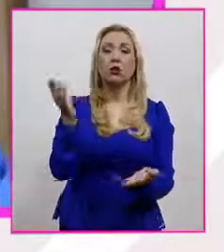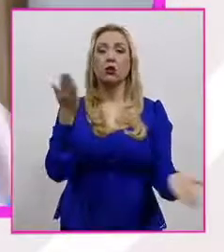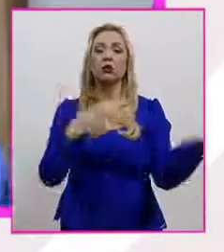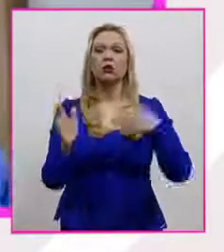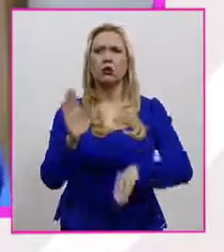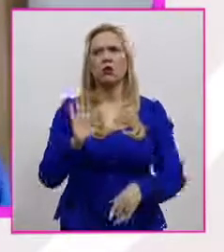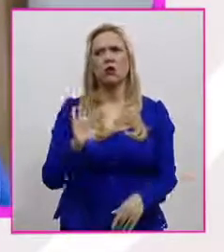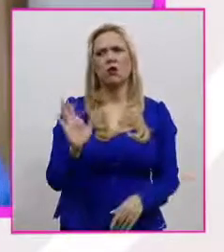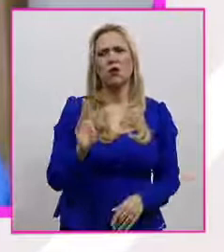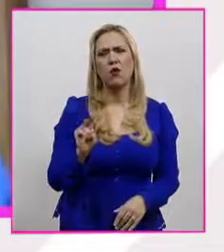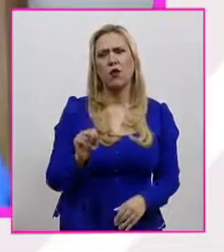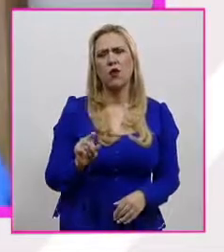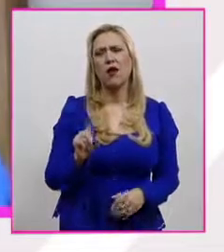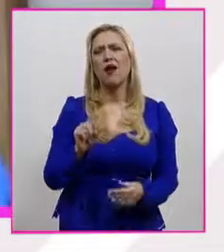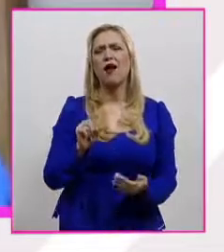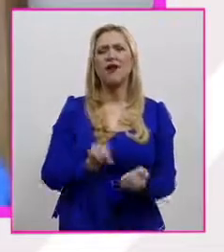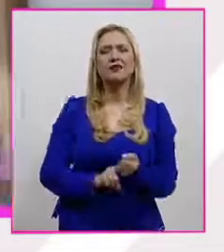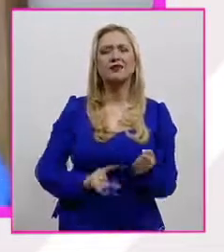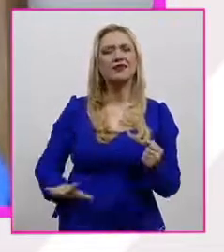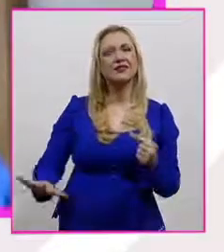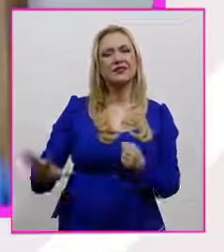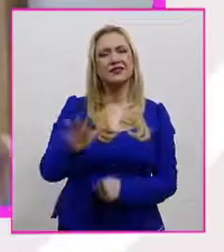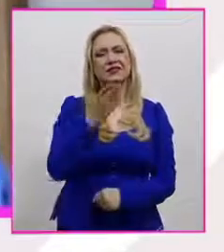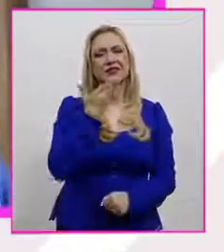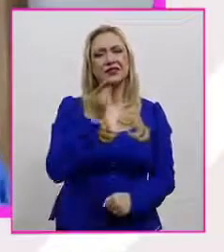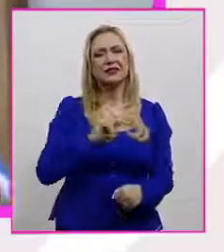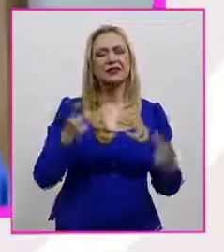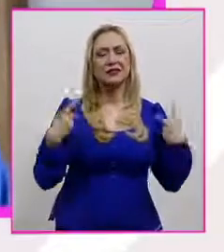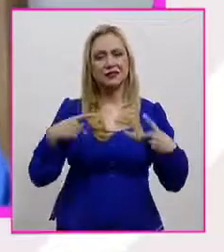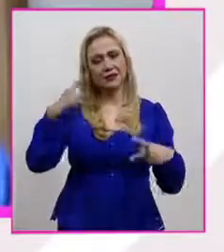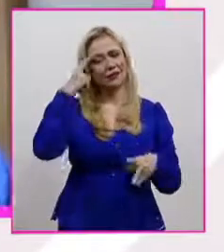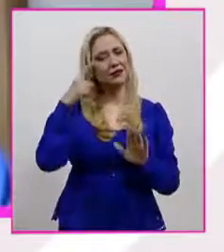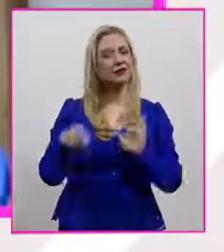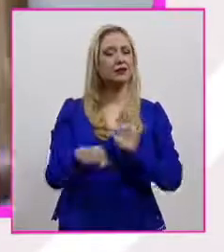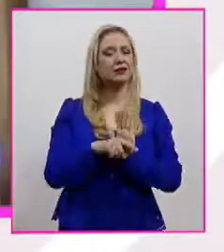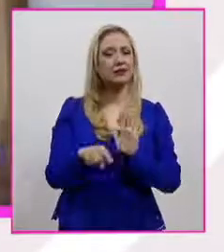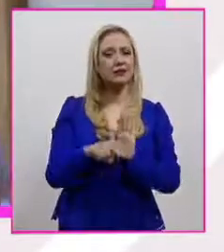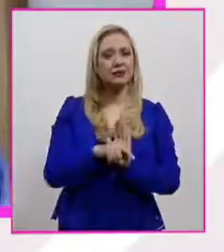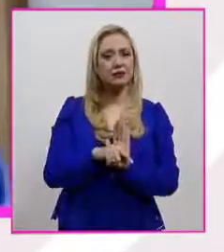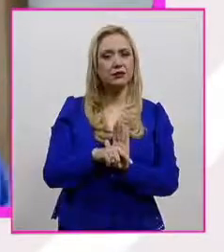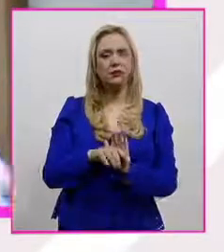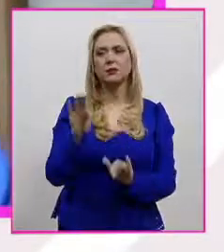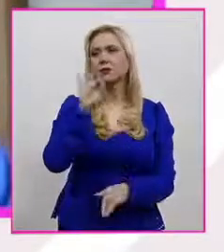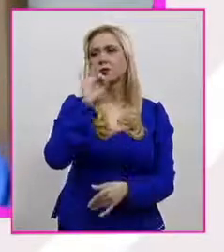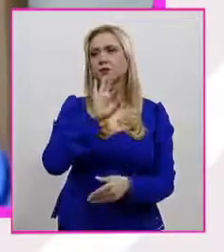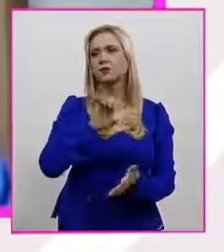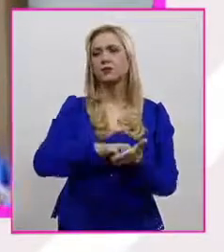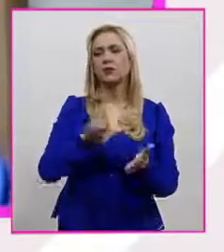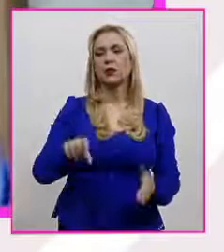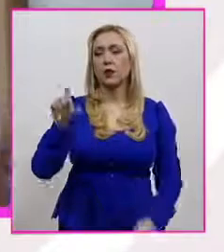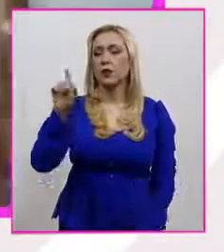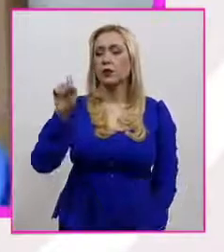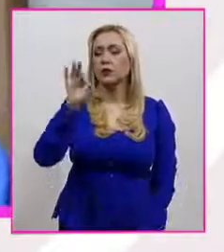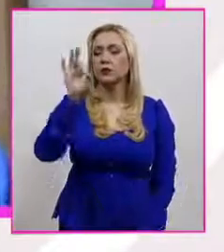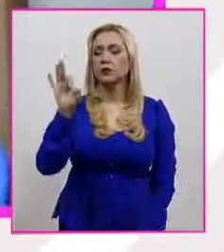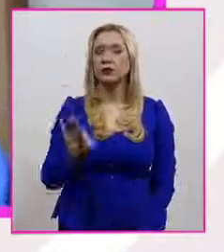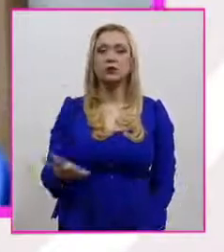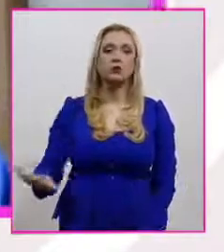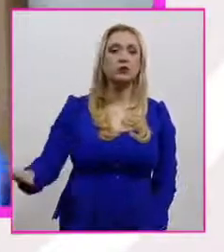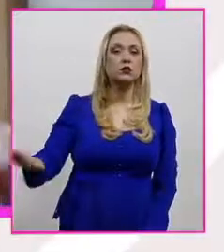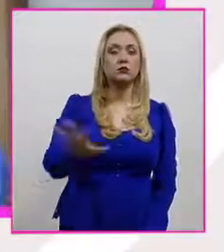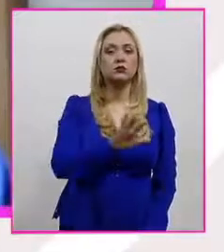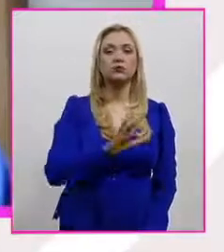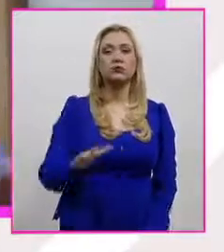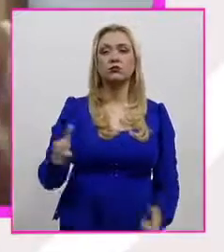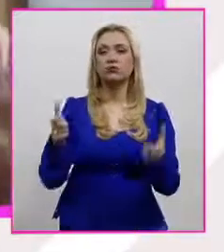que descontamos el efecto de la riqueza de origen, supongamos que observamos qué sucede entre el 20% de mayores recursos